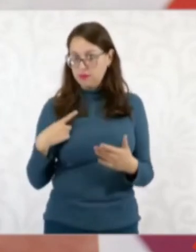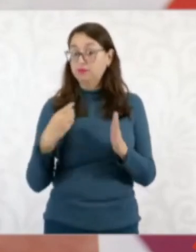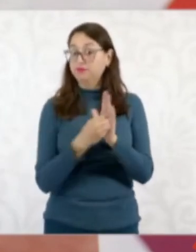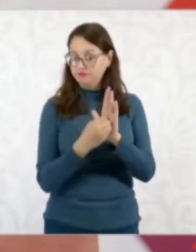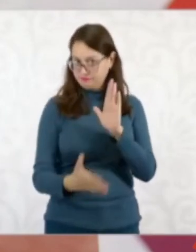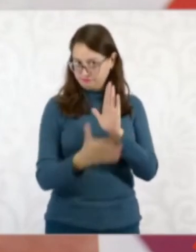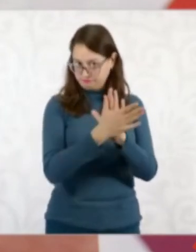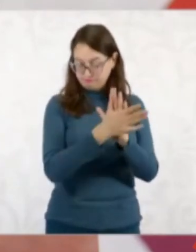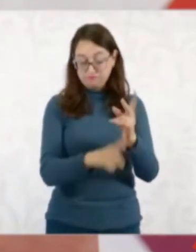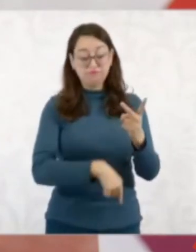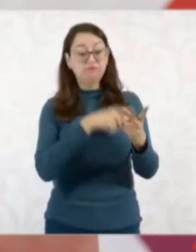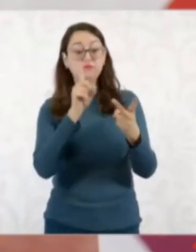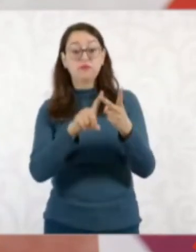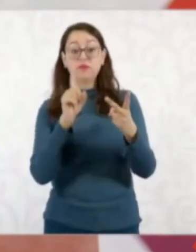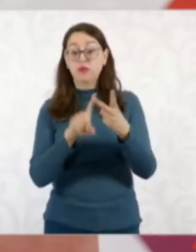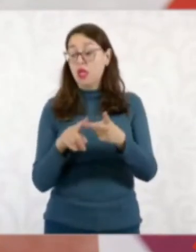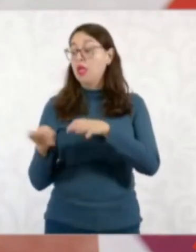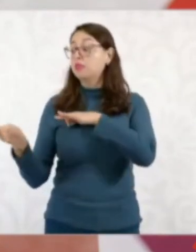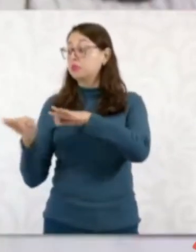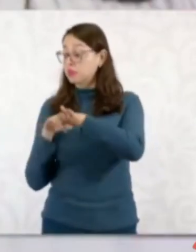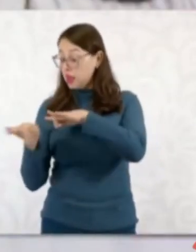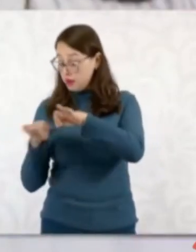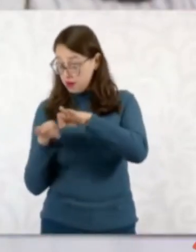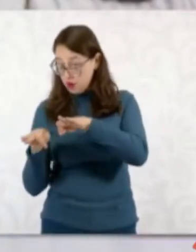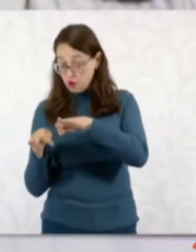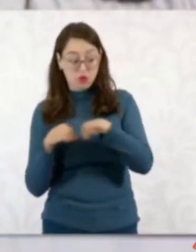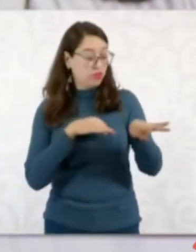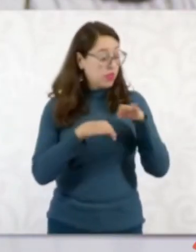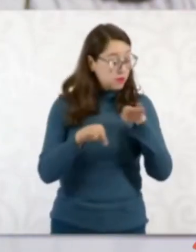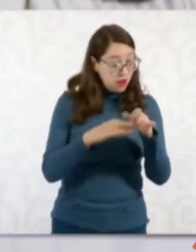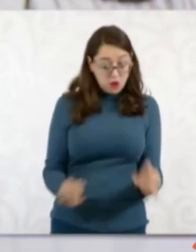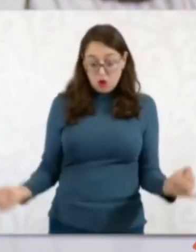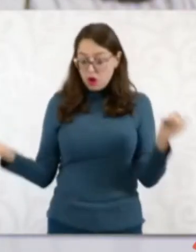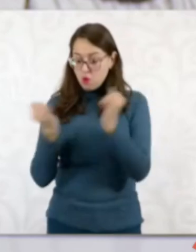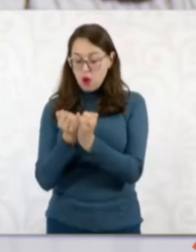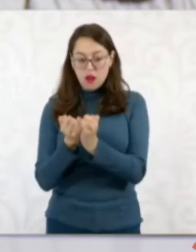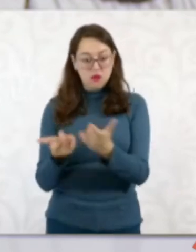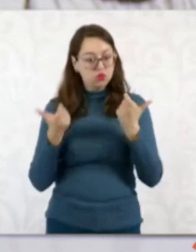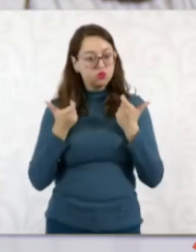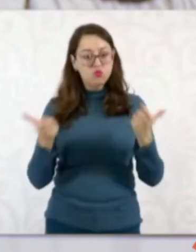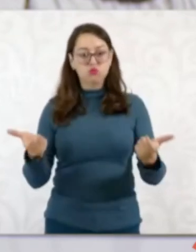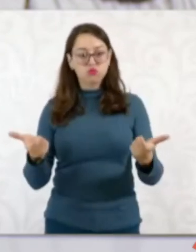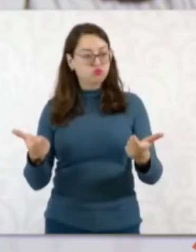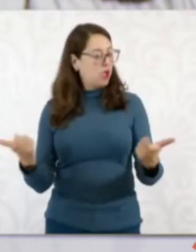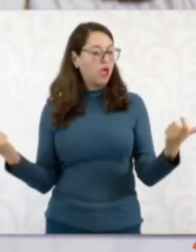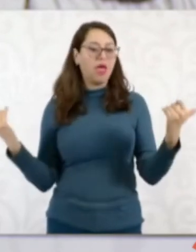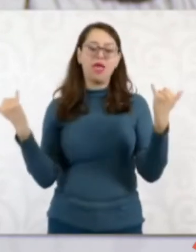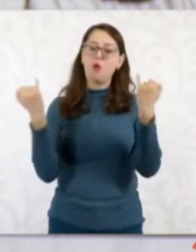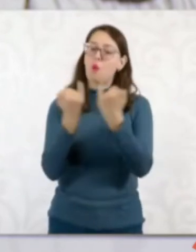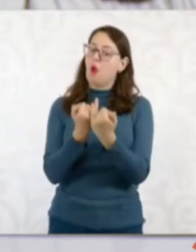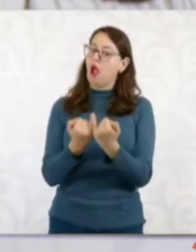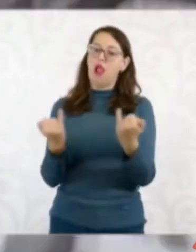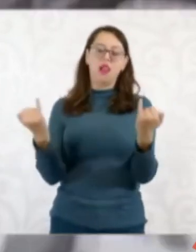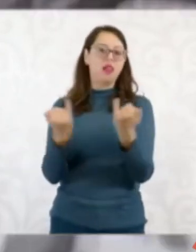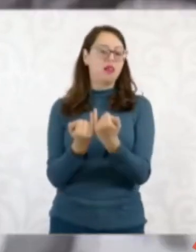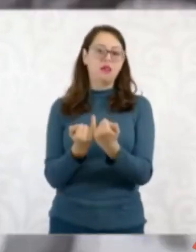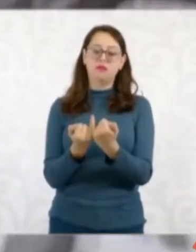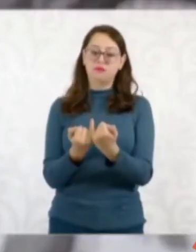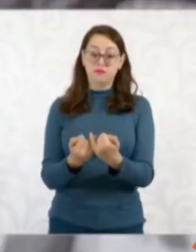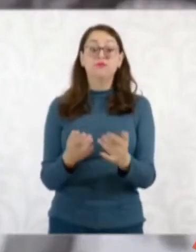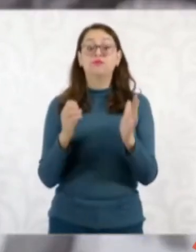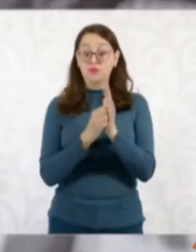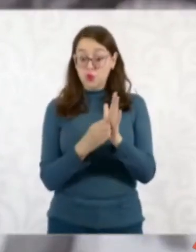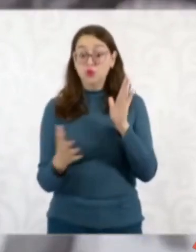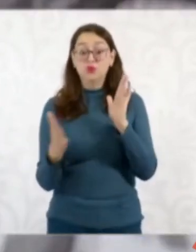haber brecha salarial entre mujeres y hombres si realizan la misma actividad. Eso fue establecido en